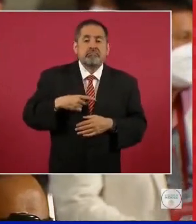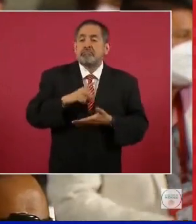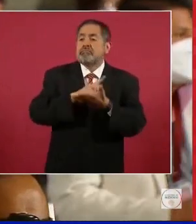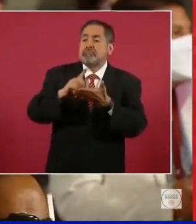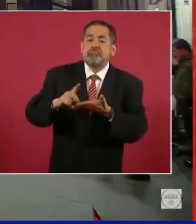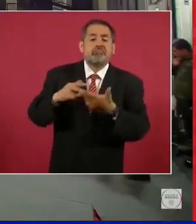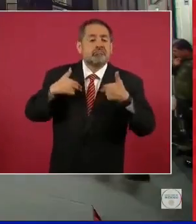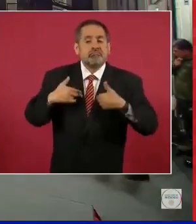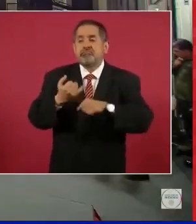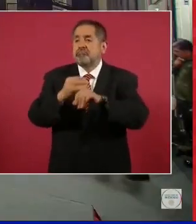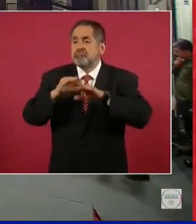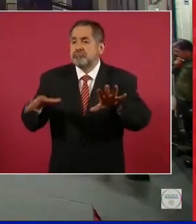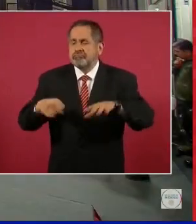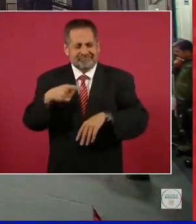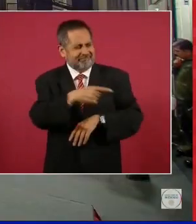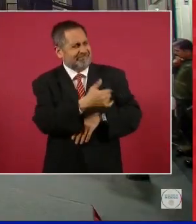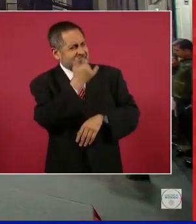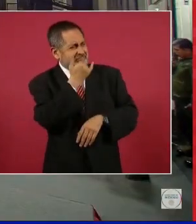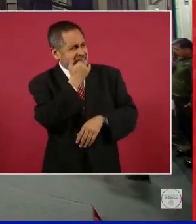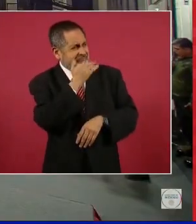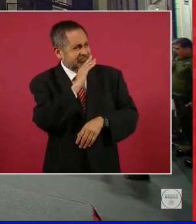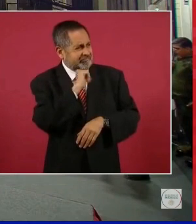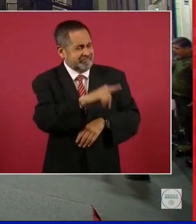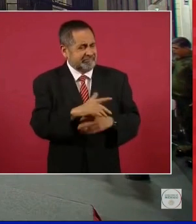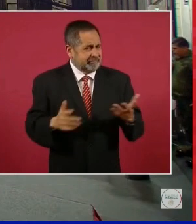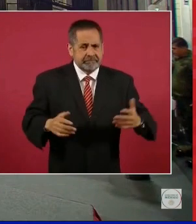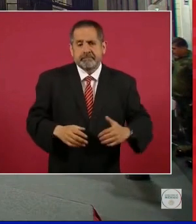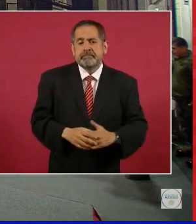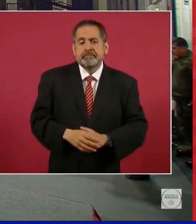la información. Bueno,